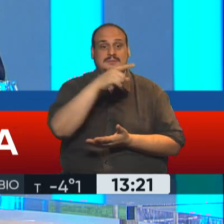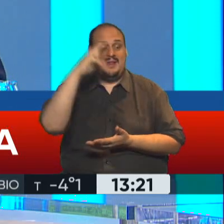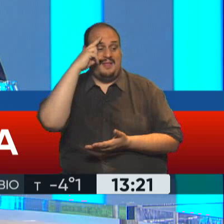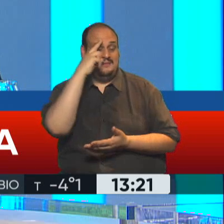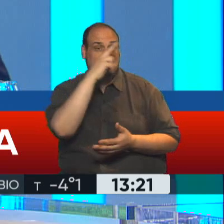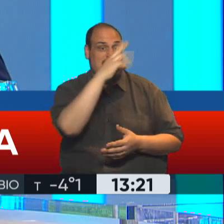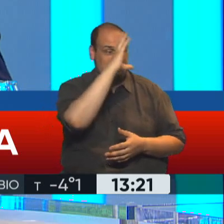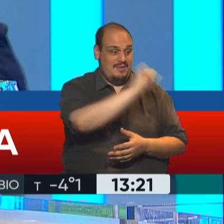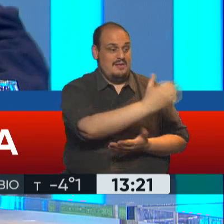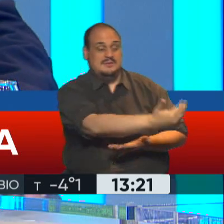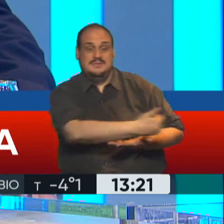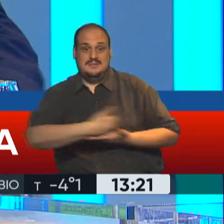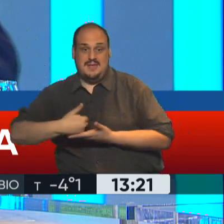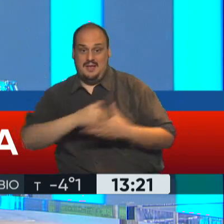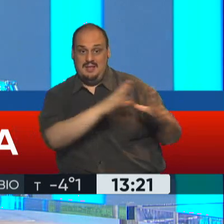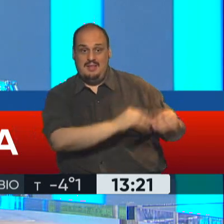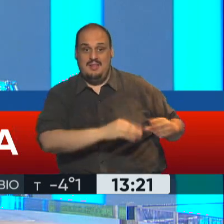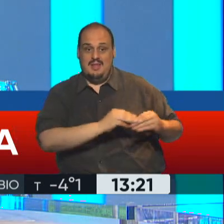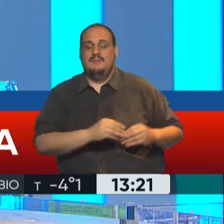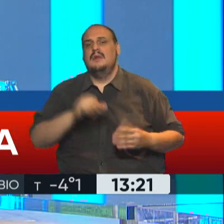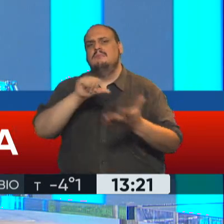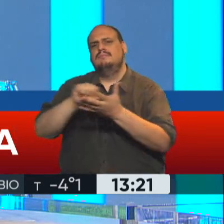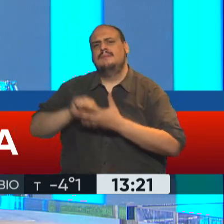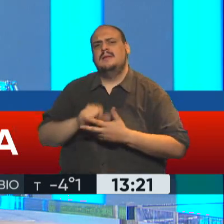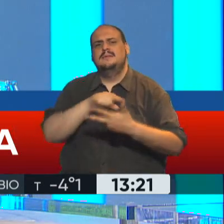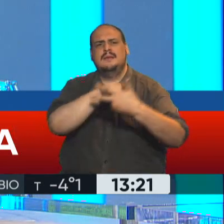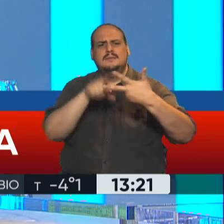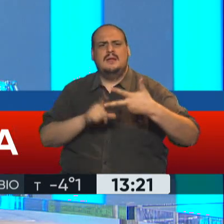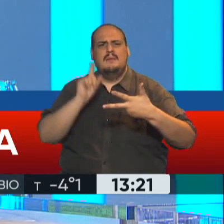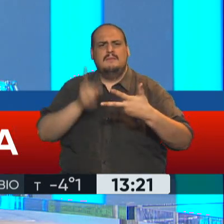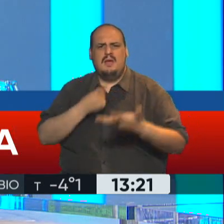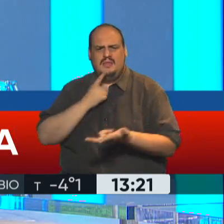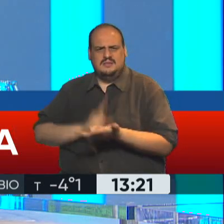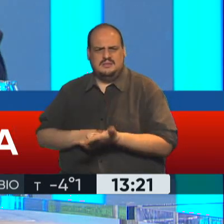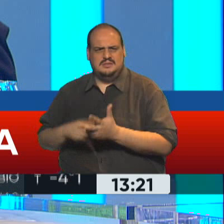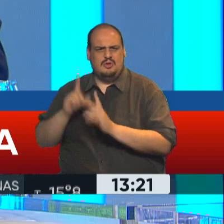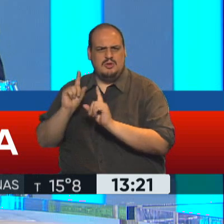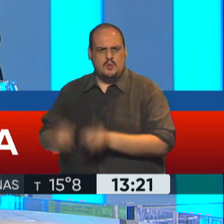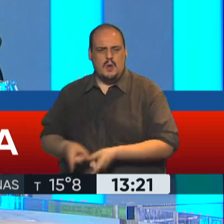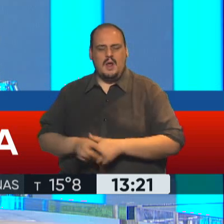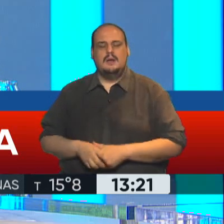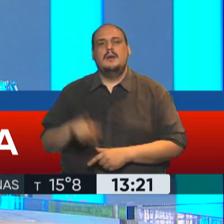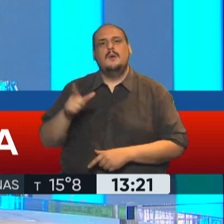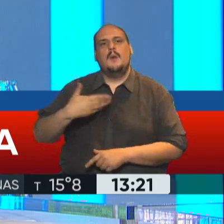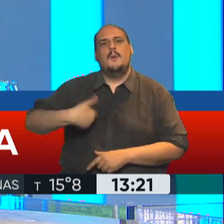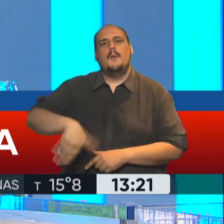otros 3 países a la decisión de Arabia Saudita, pero además están decretando